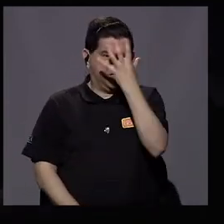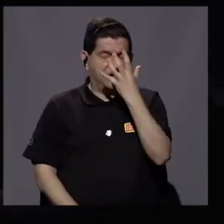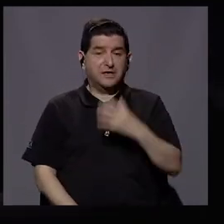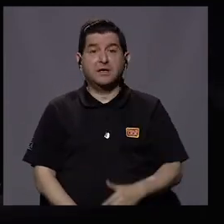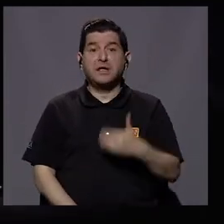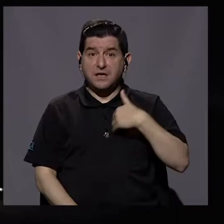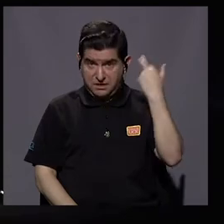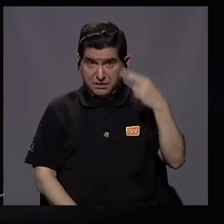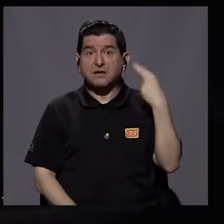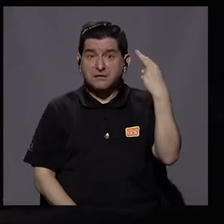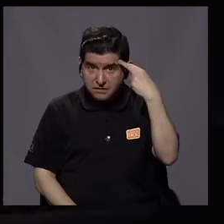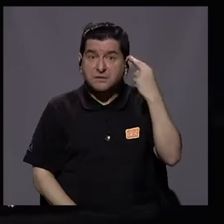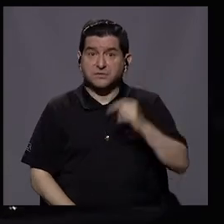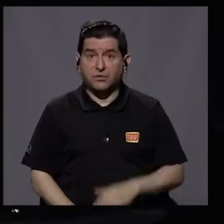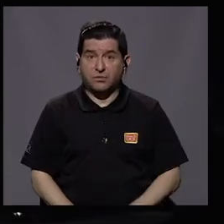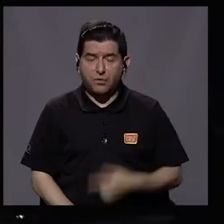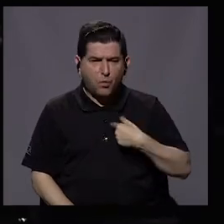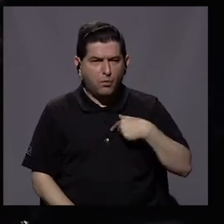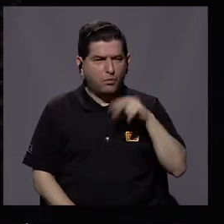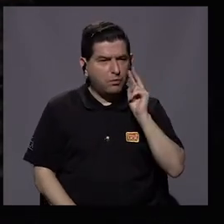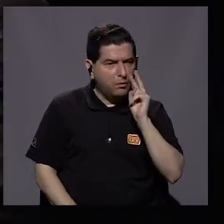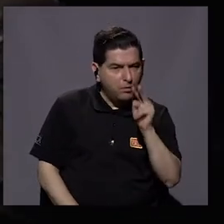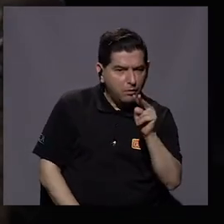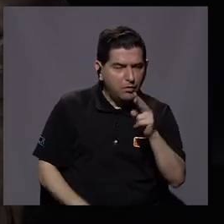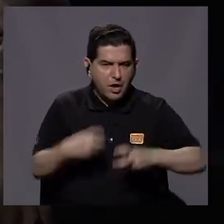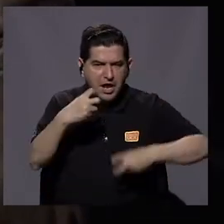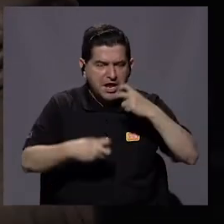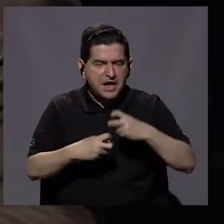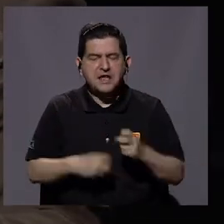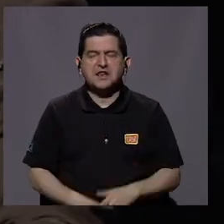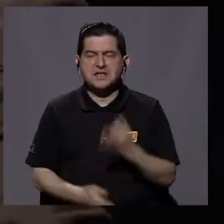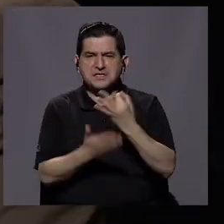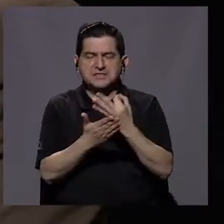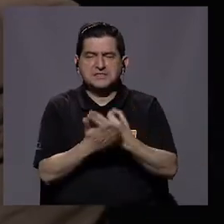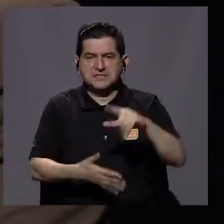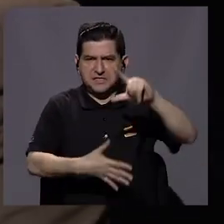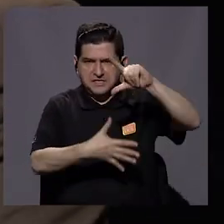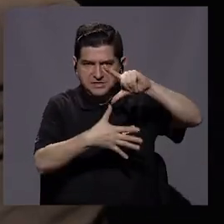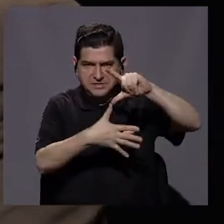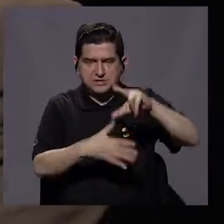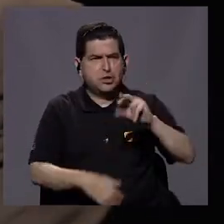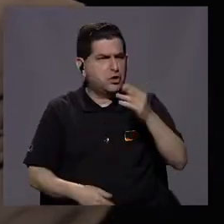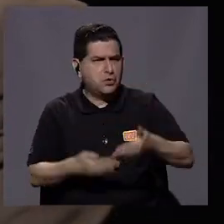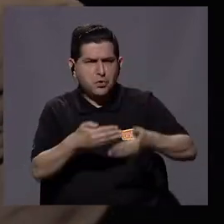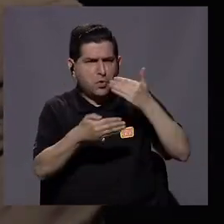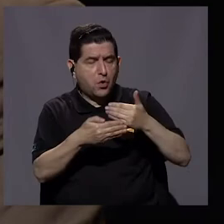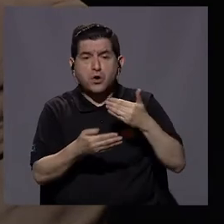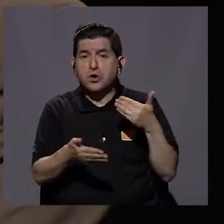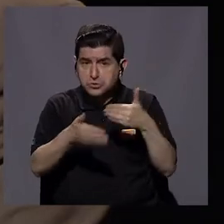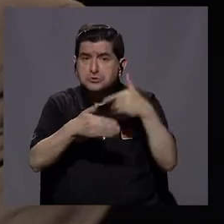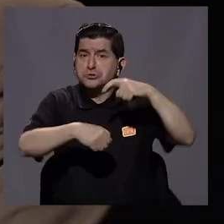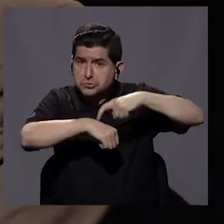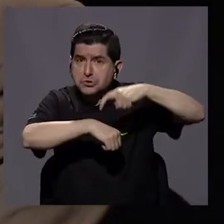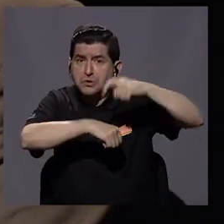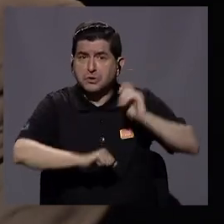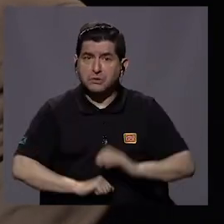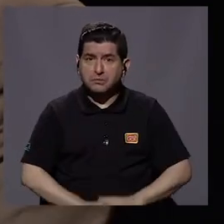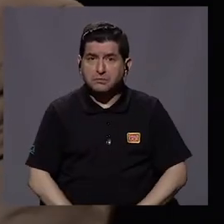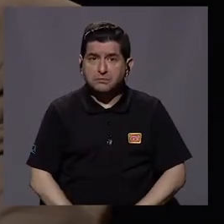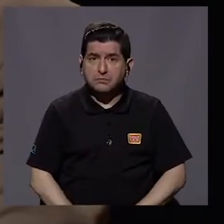enerva? Y tiene razón de enervarse. Si uno mira, digamos, las crisis financieras en América Latina, no tan atrás, digamos, sino recientes,